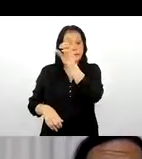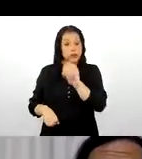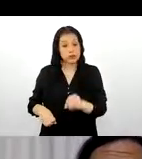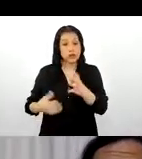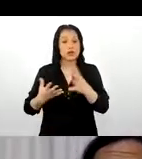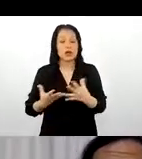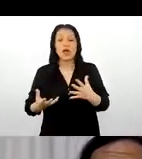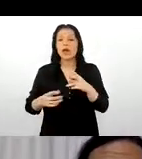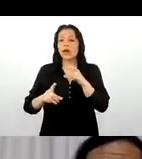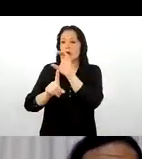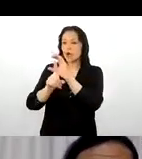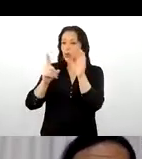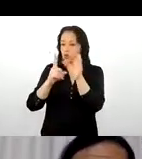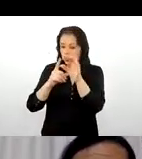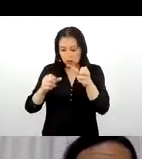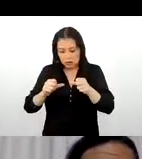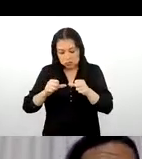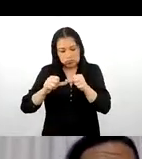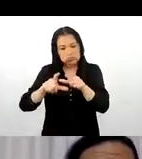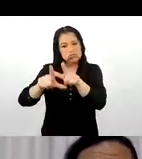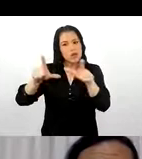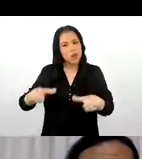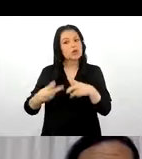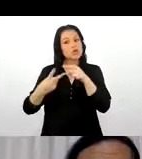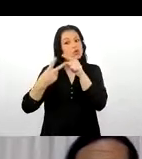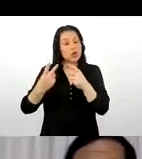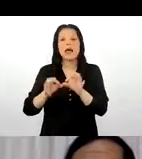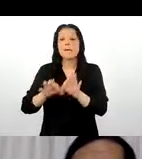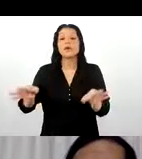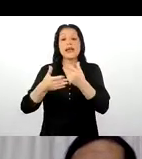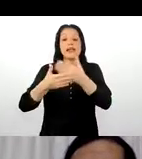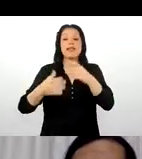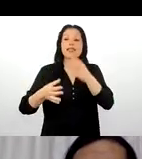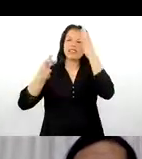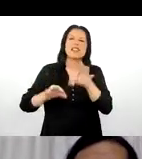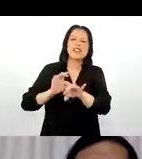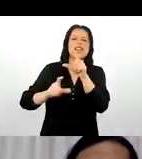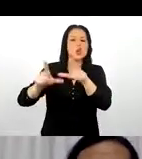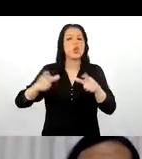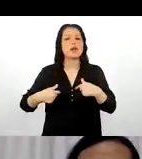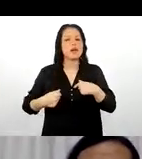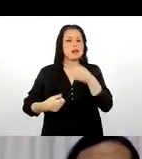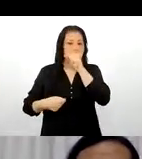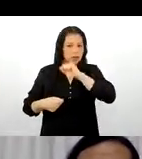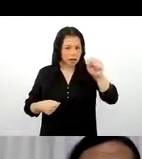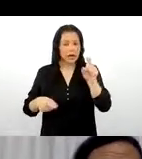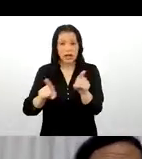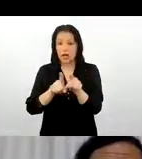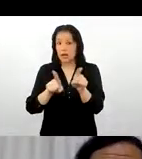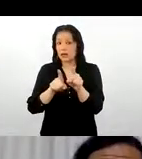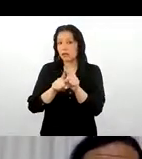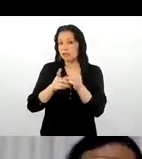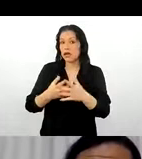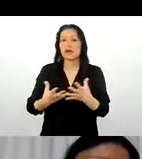comprensión cultural y la preservación del patrimonio son aspectos claves a la hora de tomar una decisión de viaje, ¿no? Asimismo, están alentados a viajar de